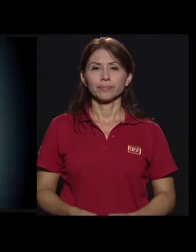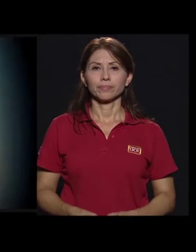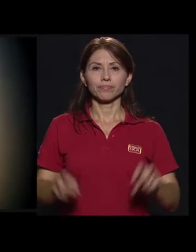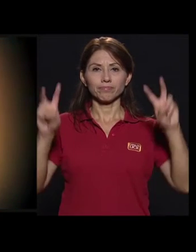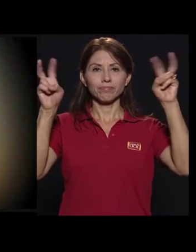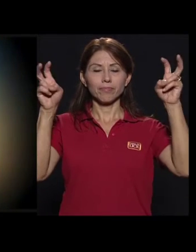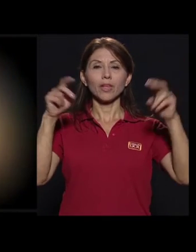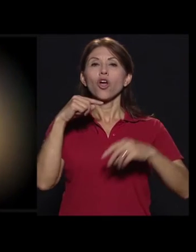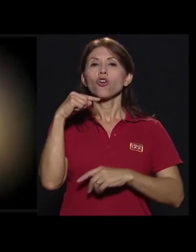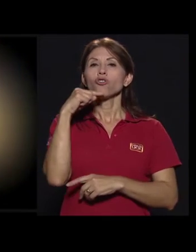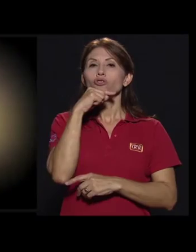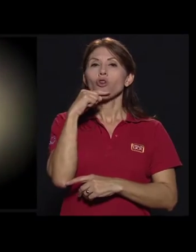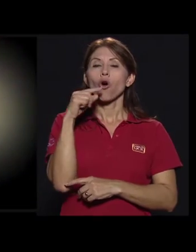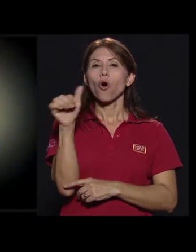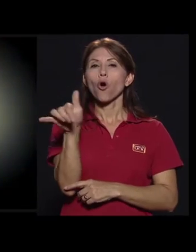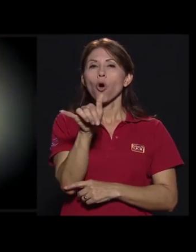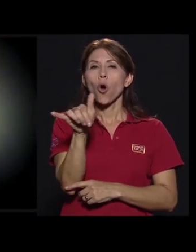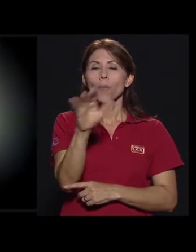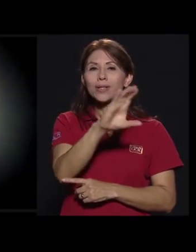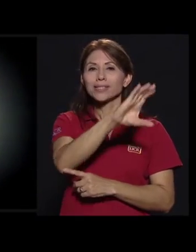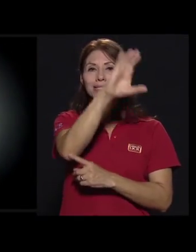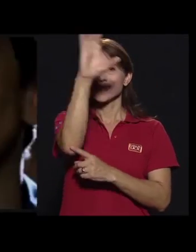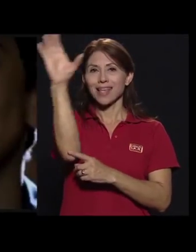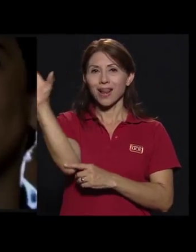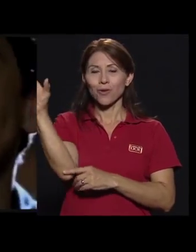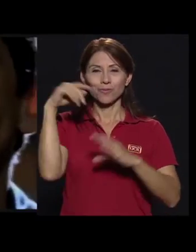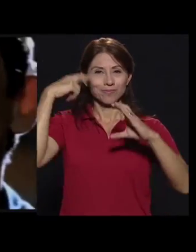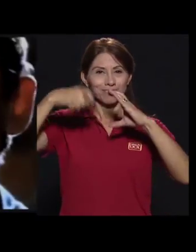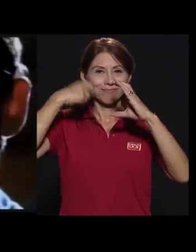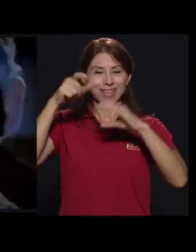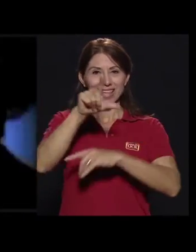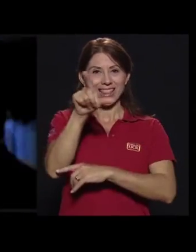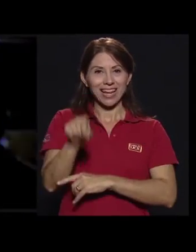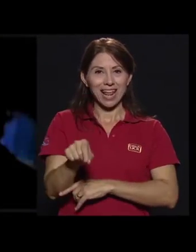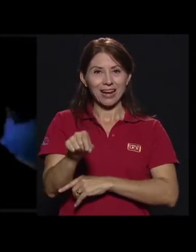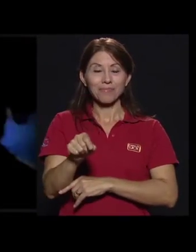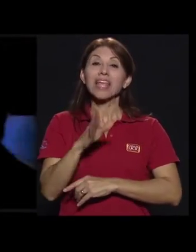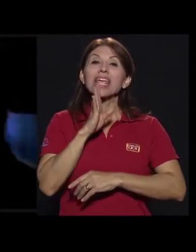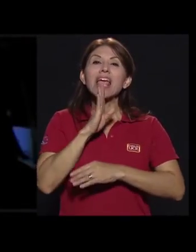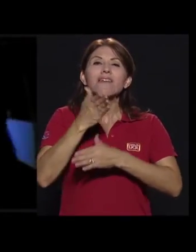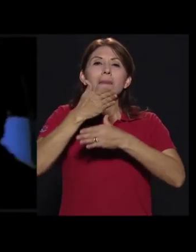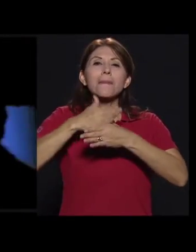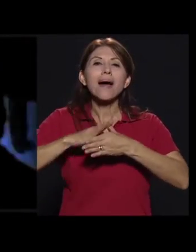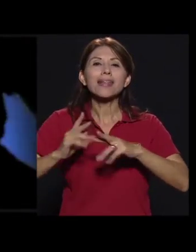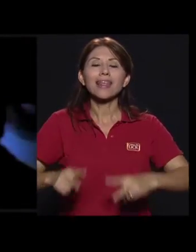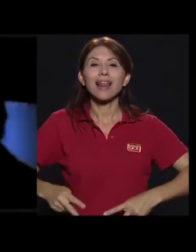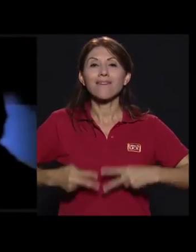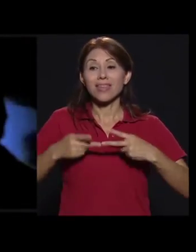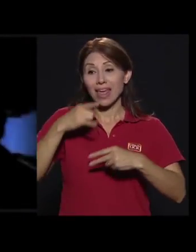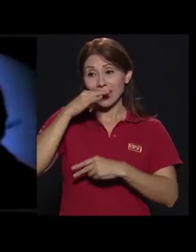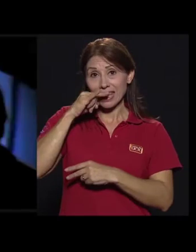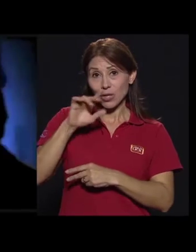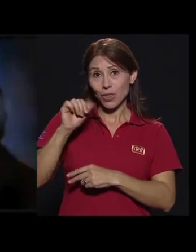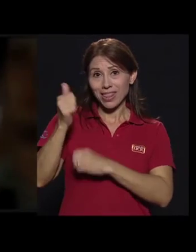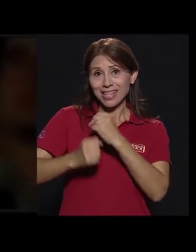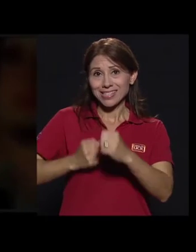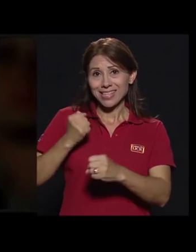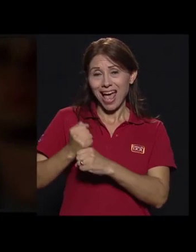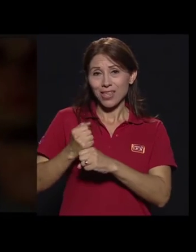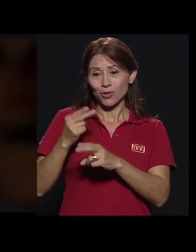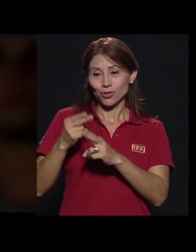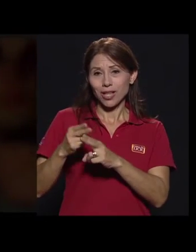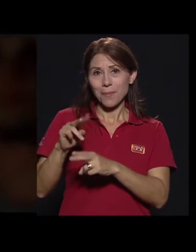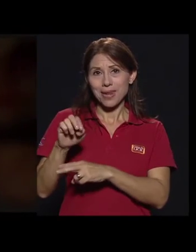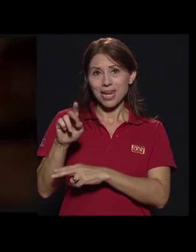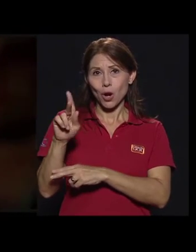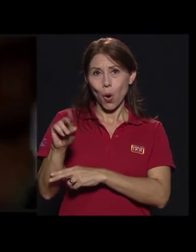Rojo como el cielo es una producción italiana que nos cuenta parte de la vida de Mirko, un niño de 10 años obsesionado con las